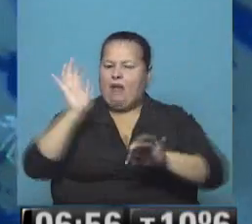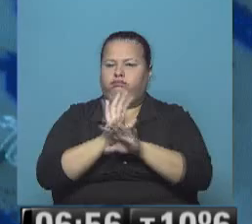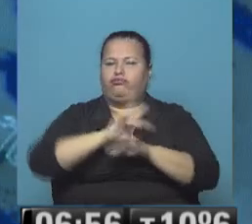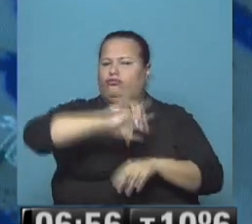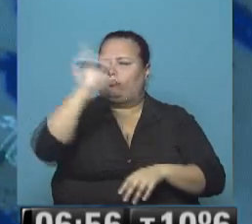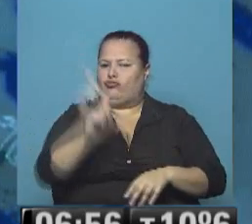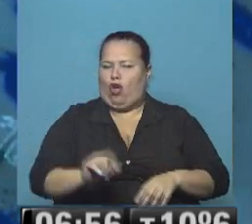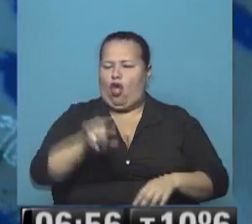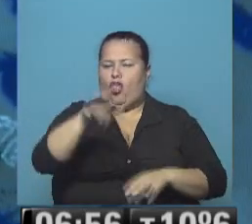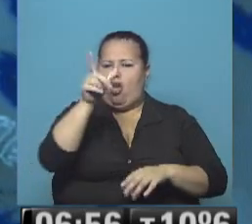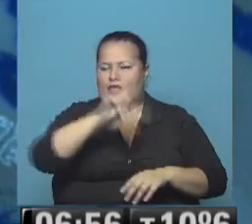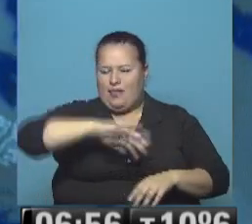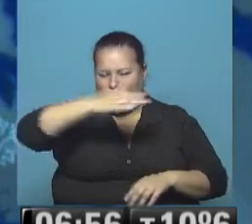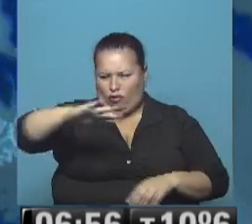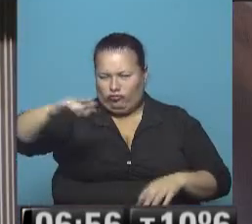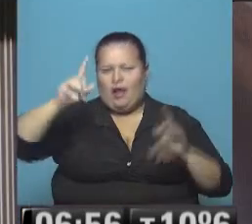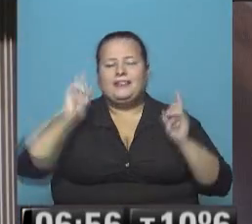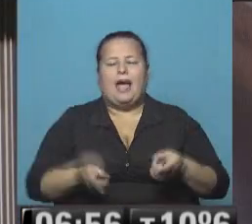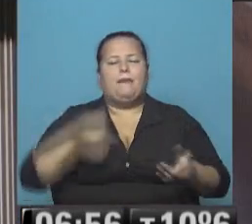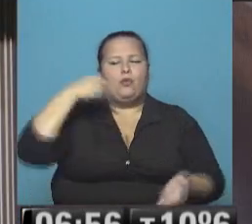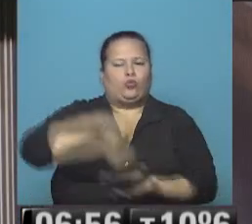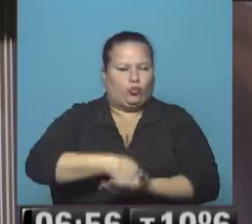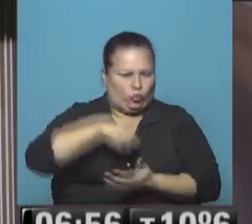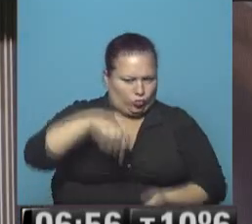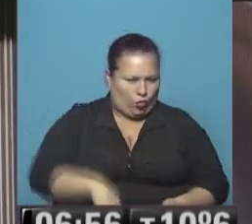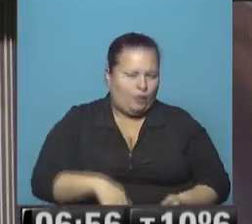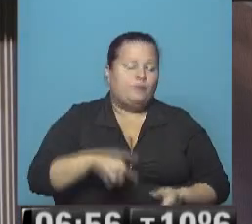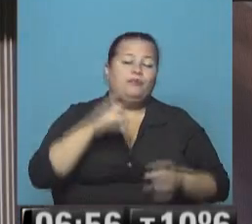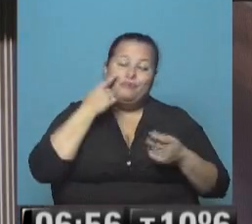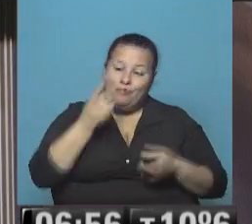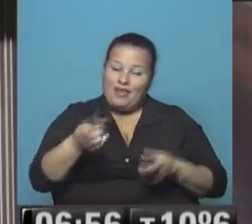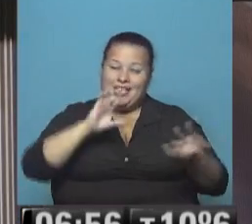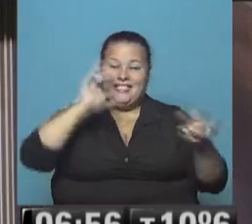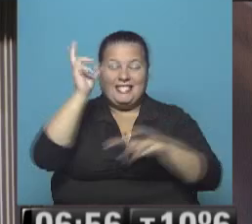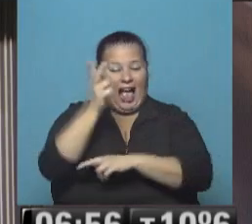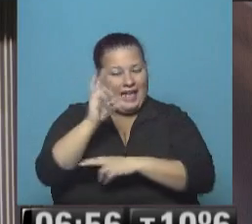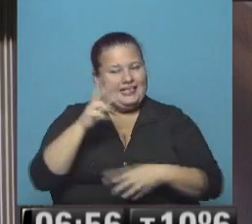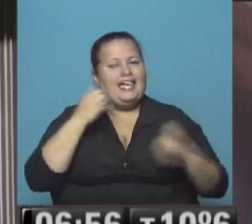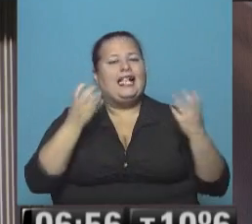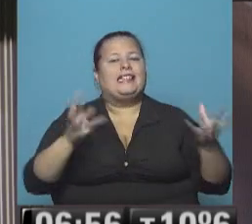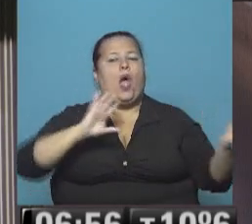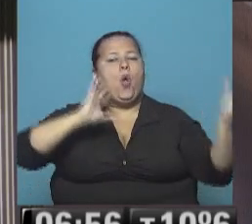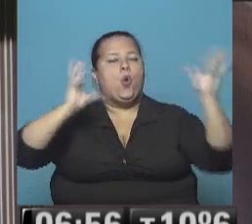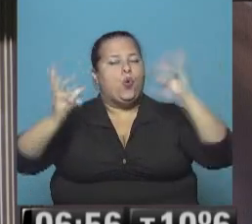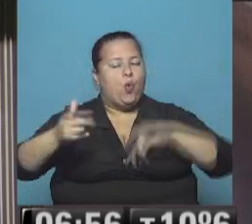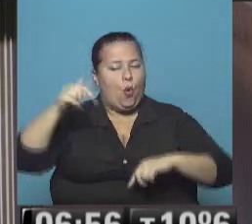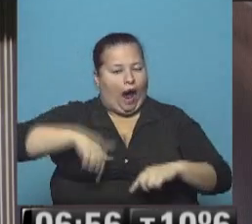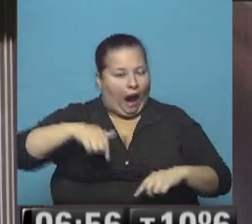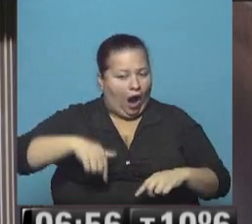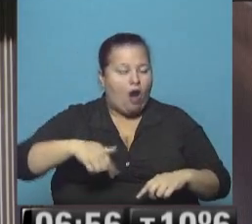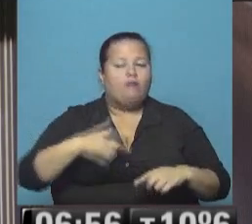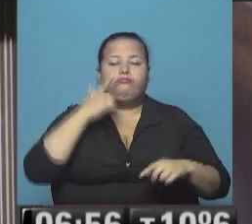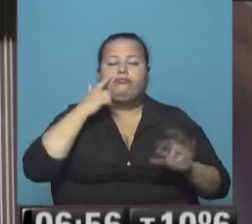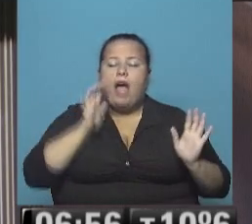a lo largo de toda la región cordillerana y también en el extremo sur teniendo en cuenta las imágenes satelitales como están las nubes en estos momentos